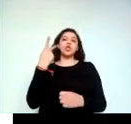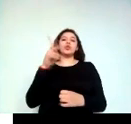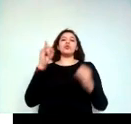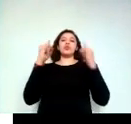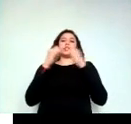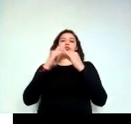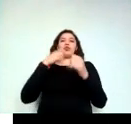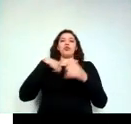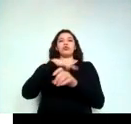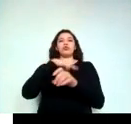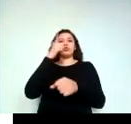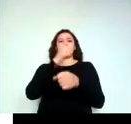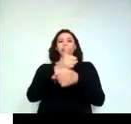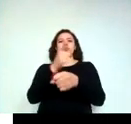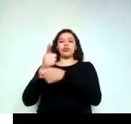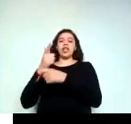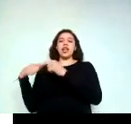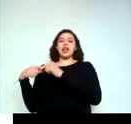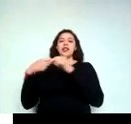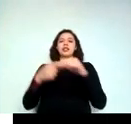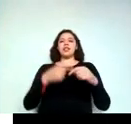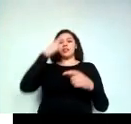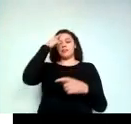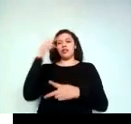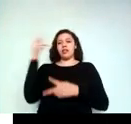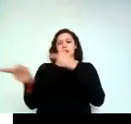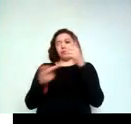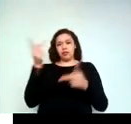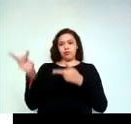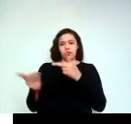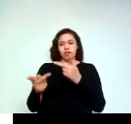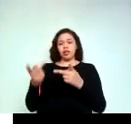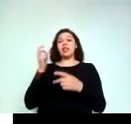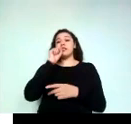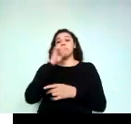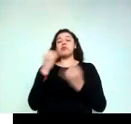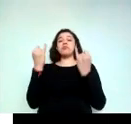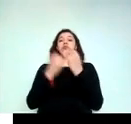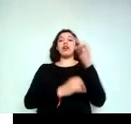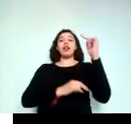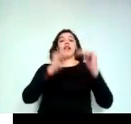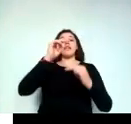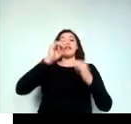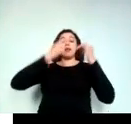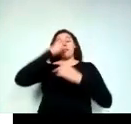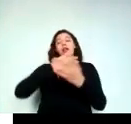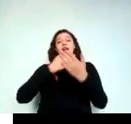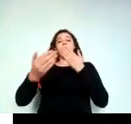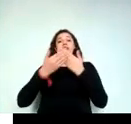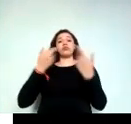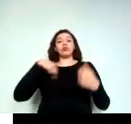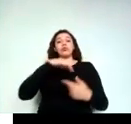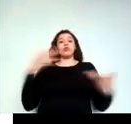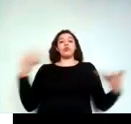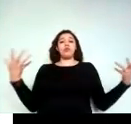detectamos con base en las guías de referencia, con base en las evaluaciones, es el nivel de acciones que nos permite